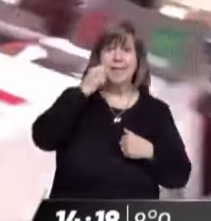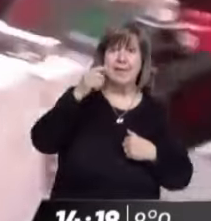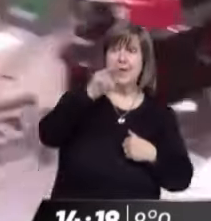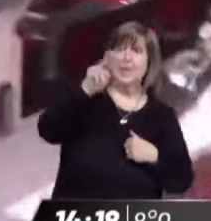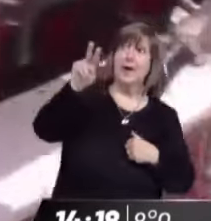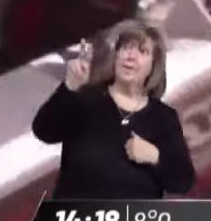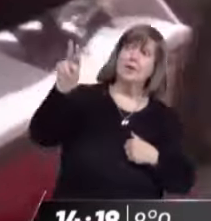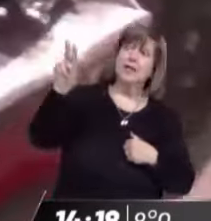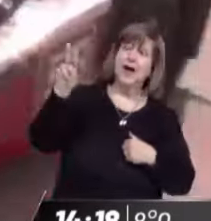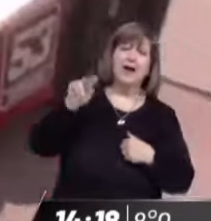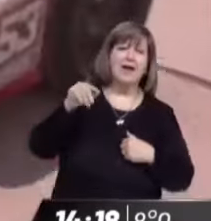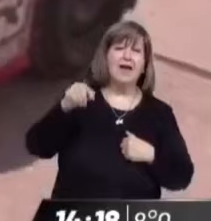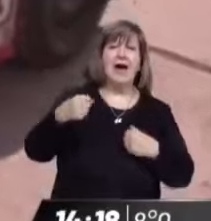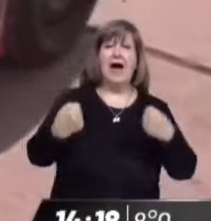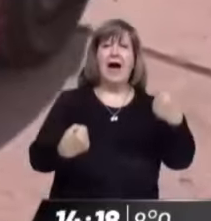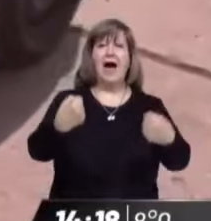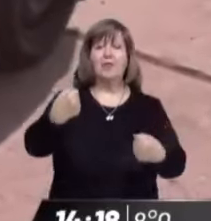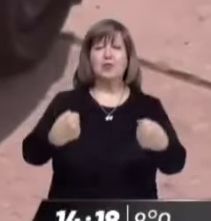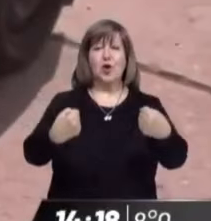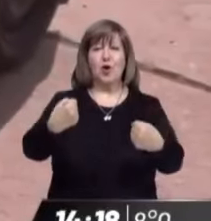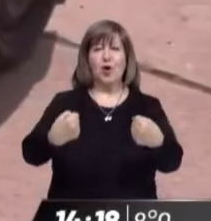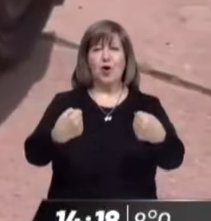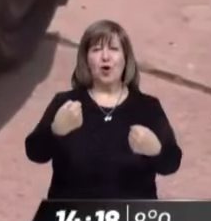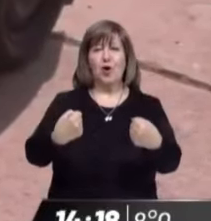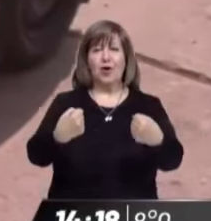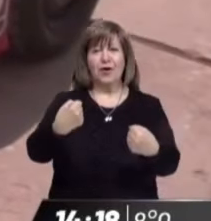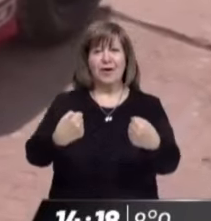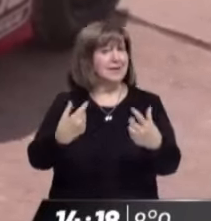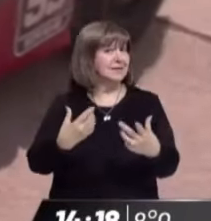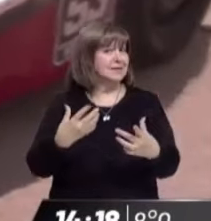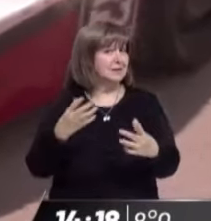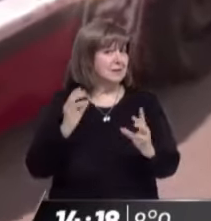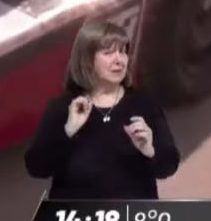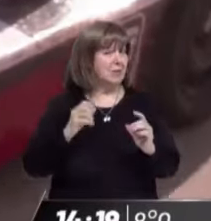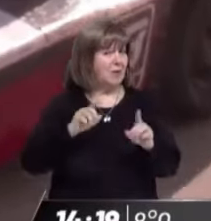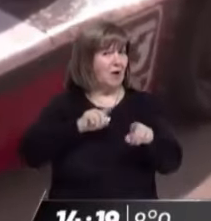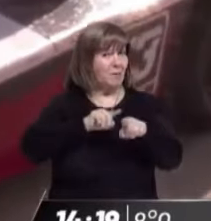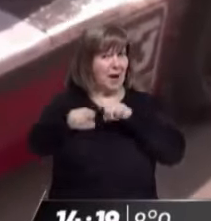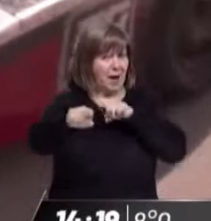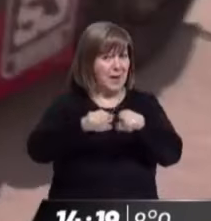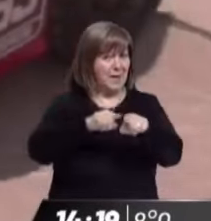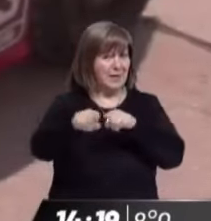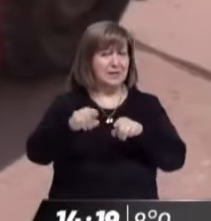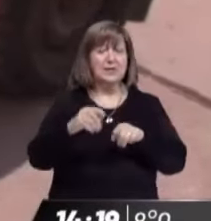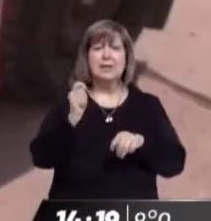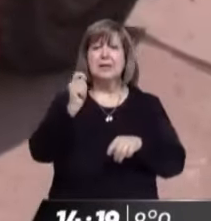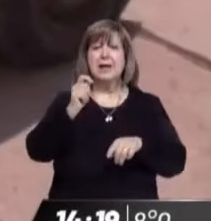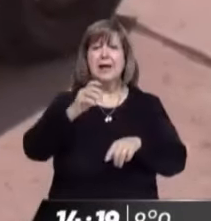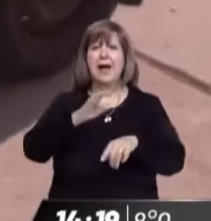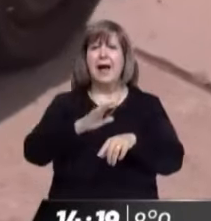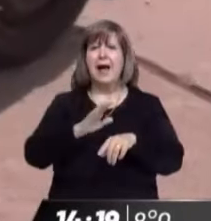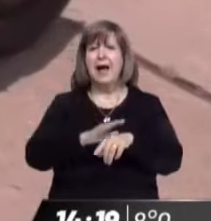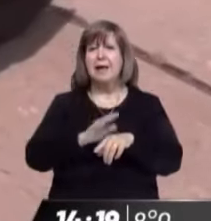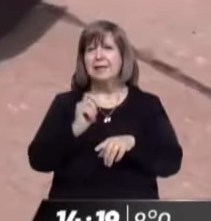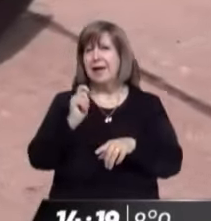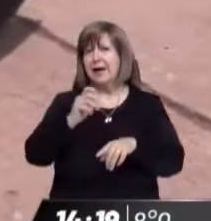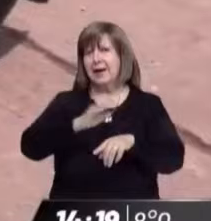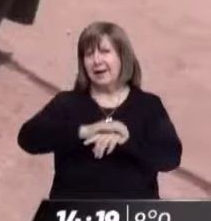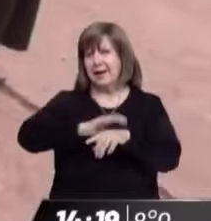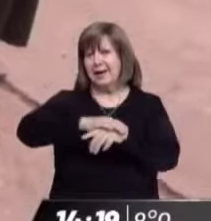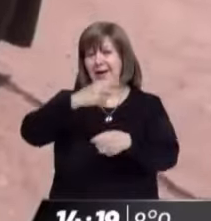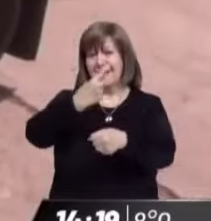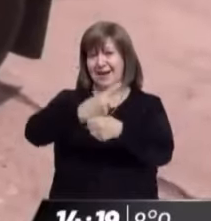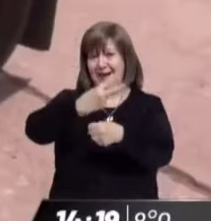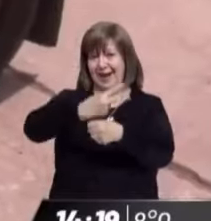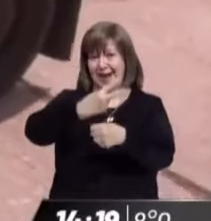esto. Un auto de Hermoso. carrera, que ya lo van a escuchar, armado completamente en un colegio secundario,